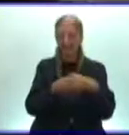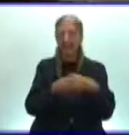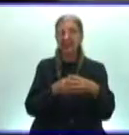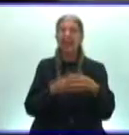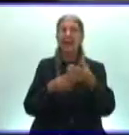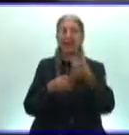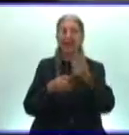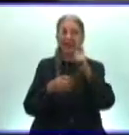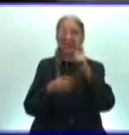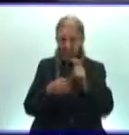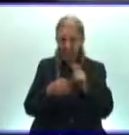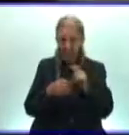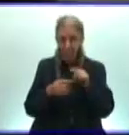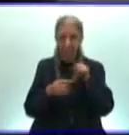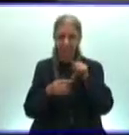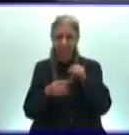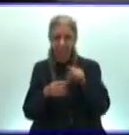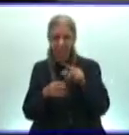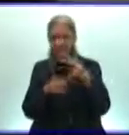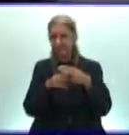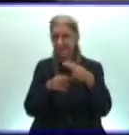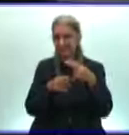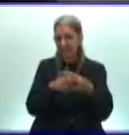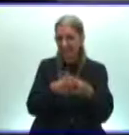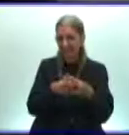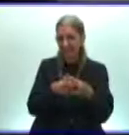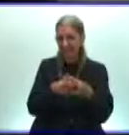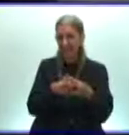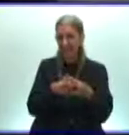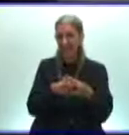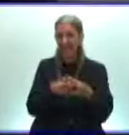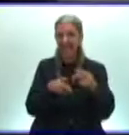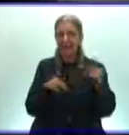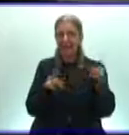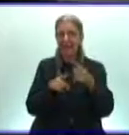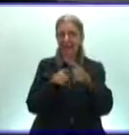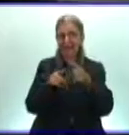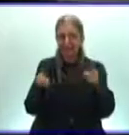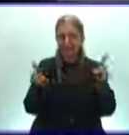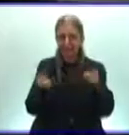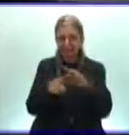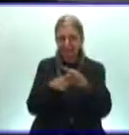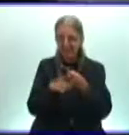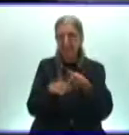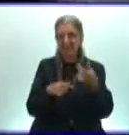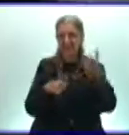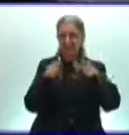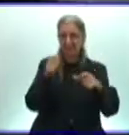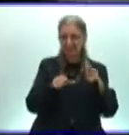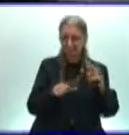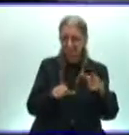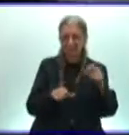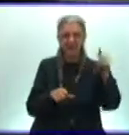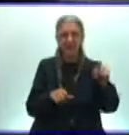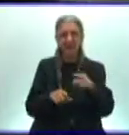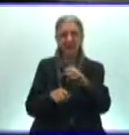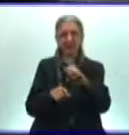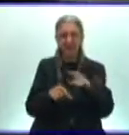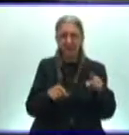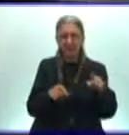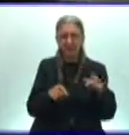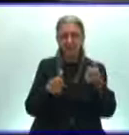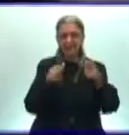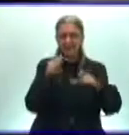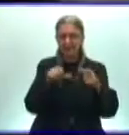que forman las moléculas les llamamos enlace químico. Entonces, ¿qué enlace químico está presente en las